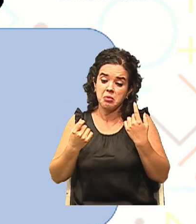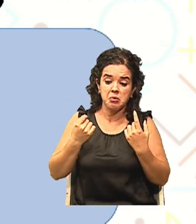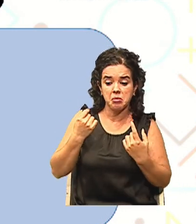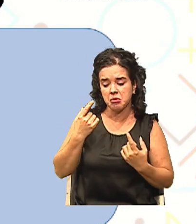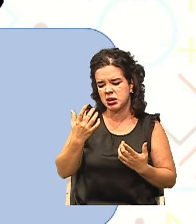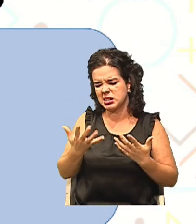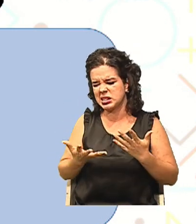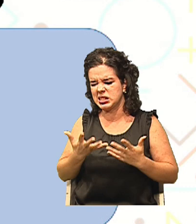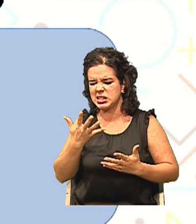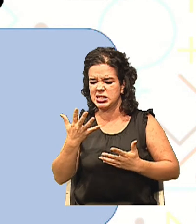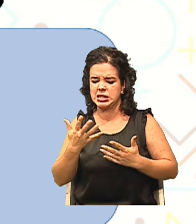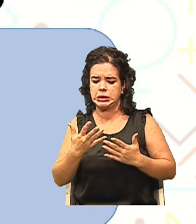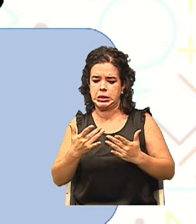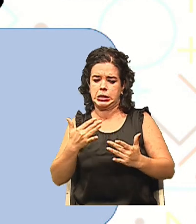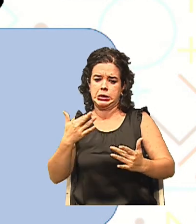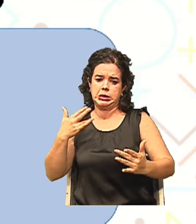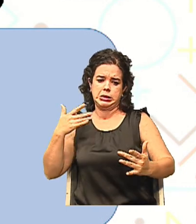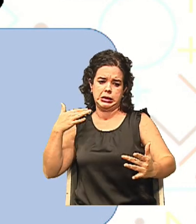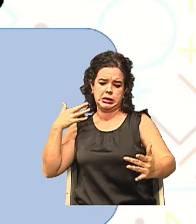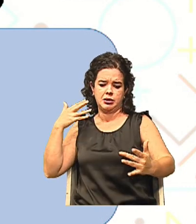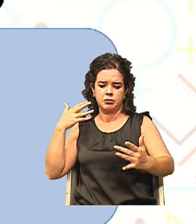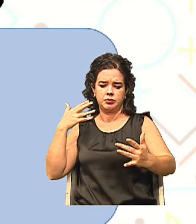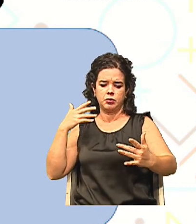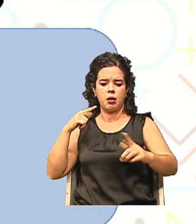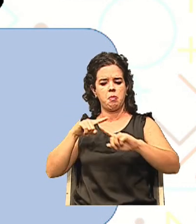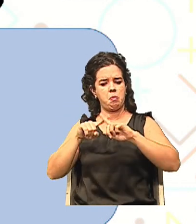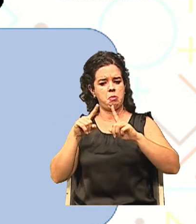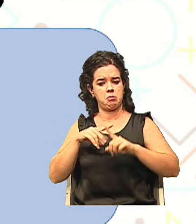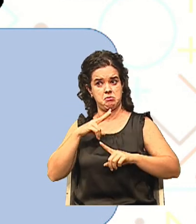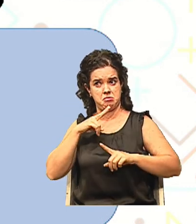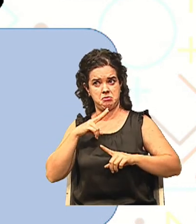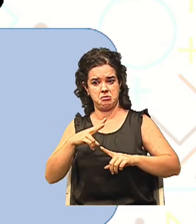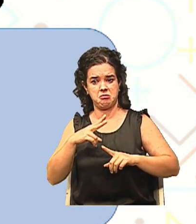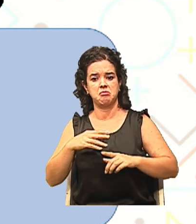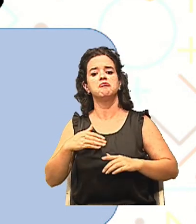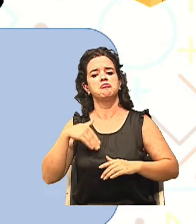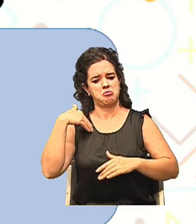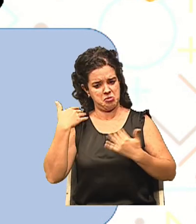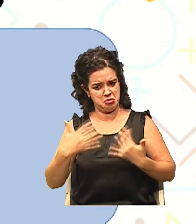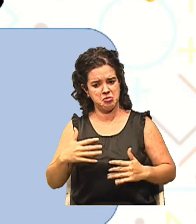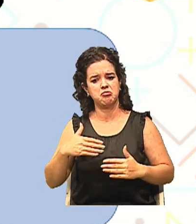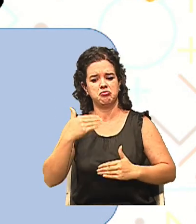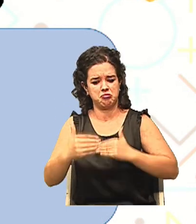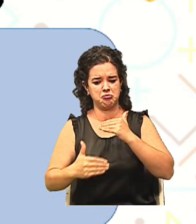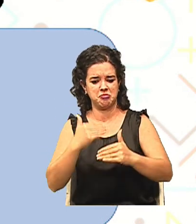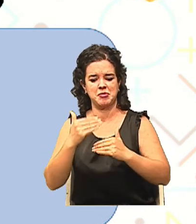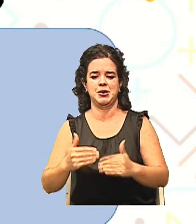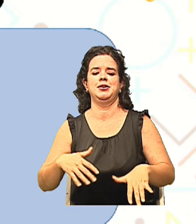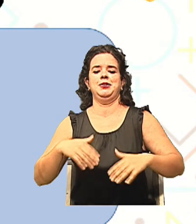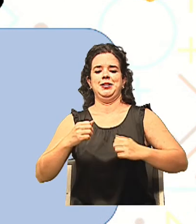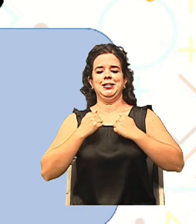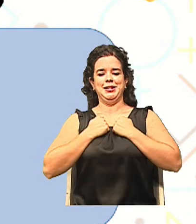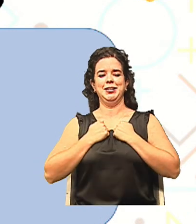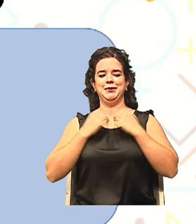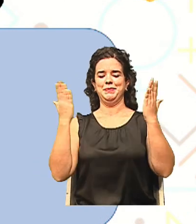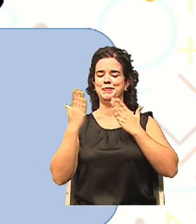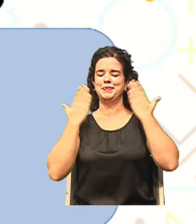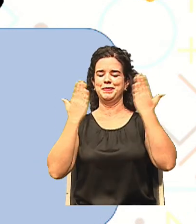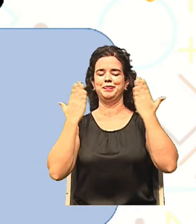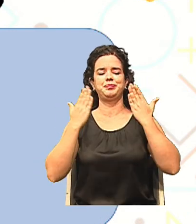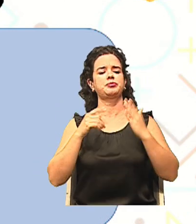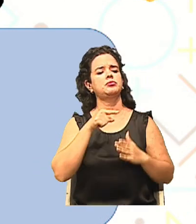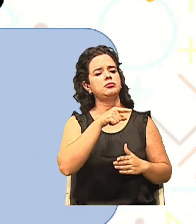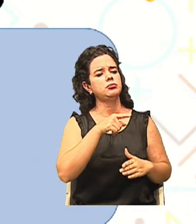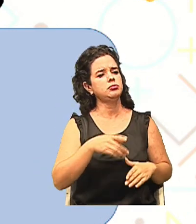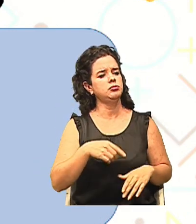iba quedando atrás, pero la verdad, ya al final entendí y contento. ¿Y qué experimentaste